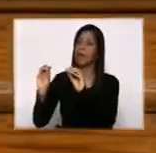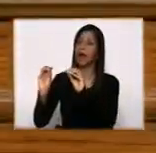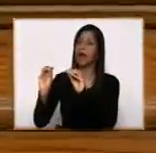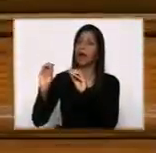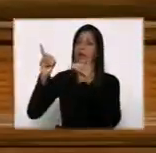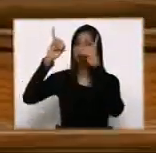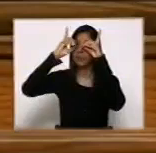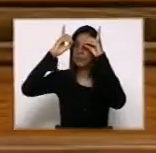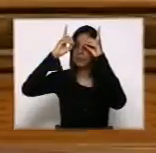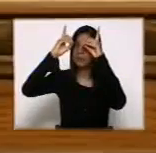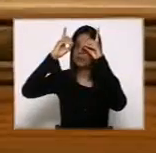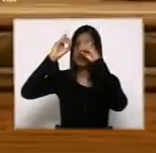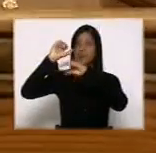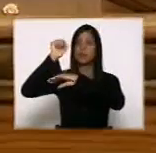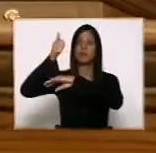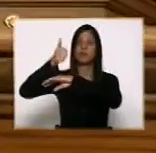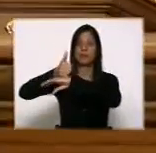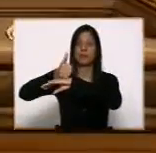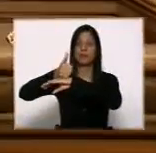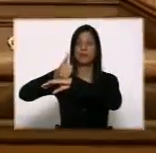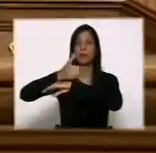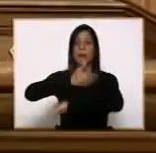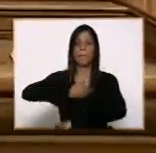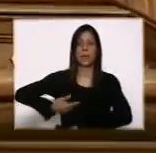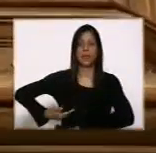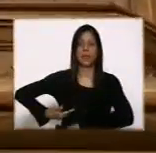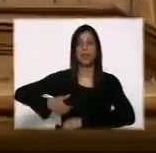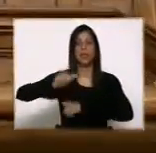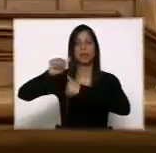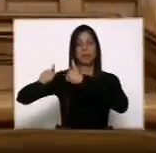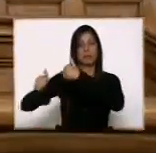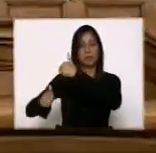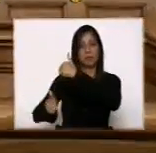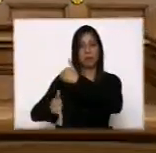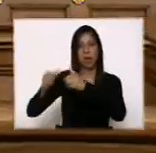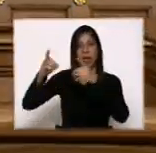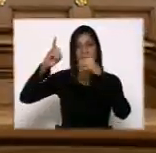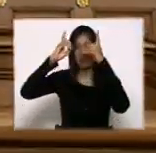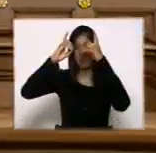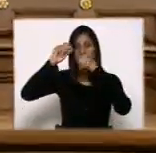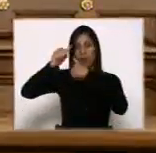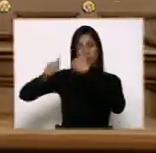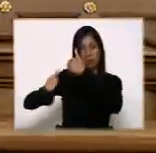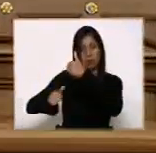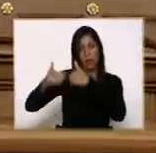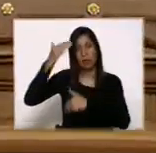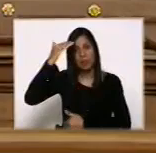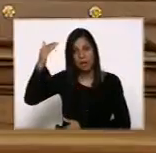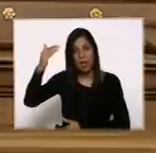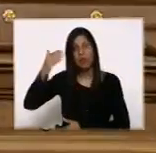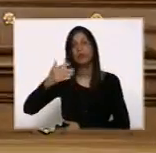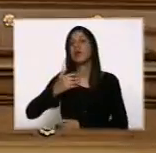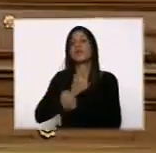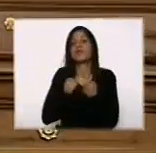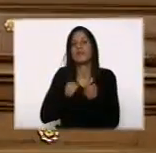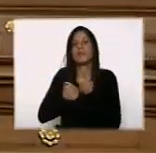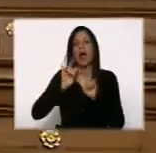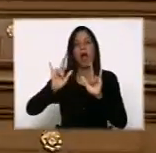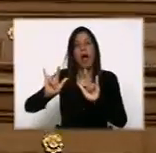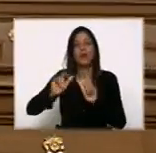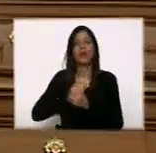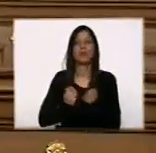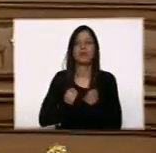de la Asamblea Nacional Constituyente y a su Junta Directiva, a quienes saludamos con todo nuestro afecto,